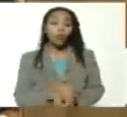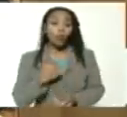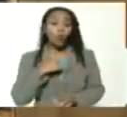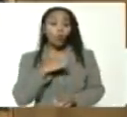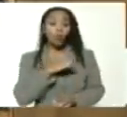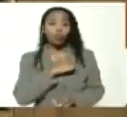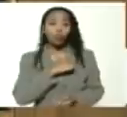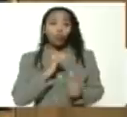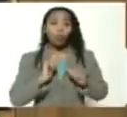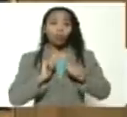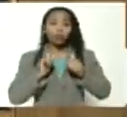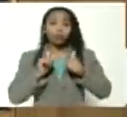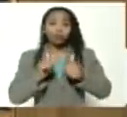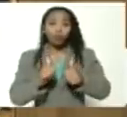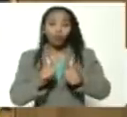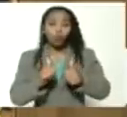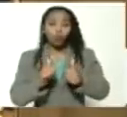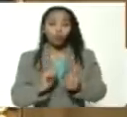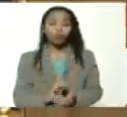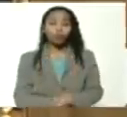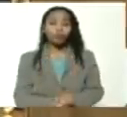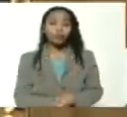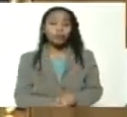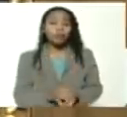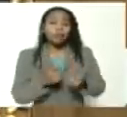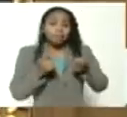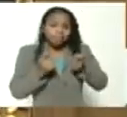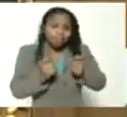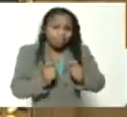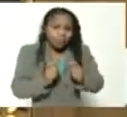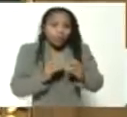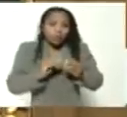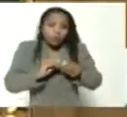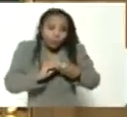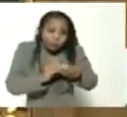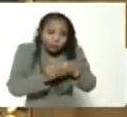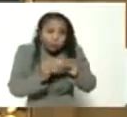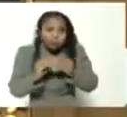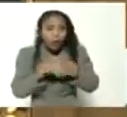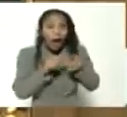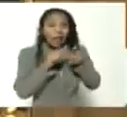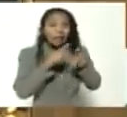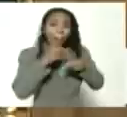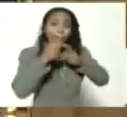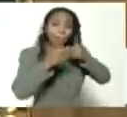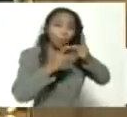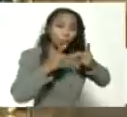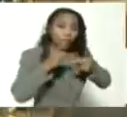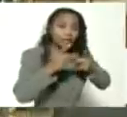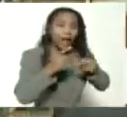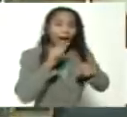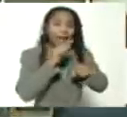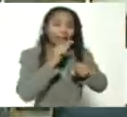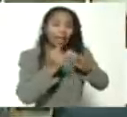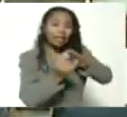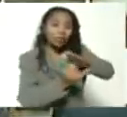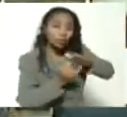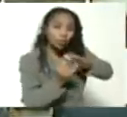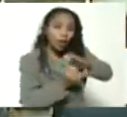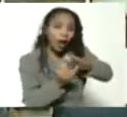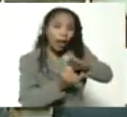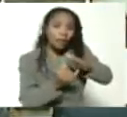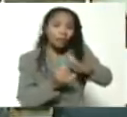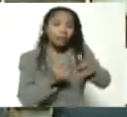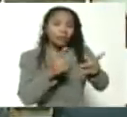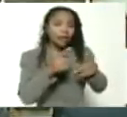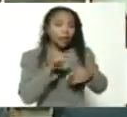nosotros comenzásemos a tratar de enderezar esa política, esa institucionalidad de la